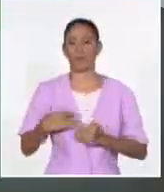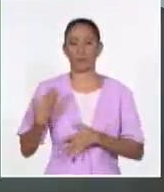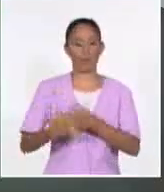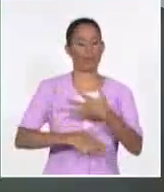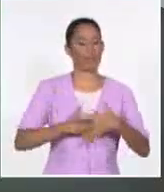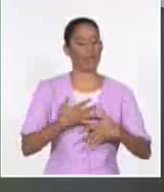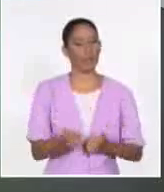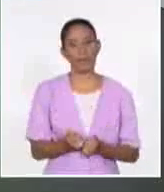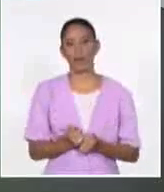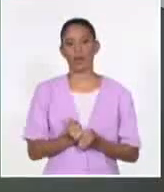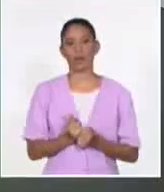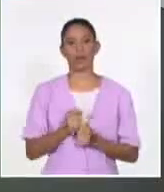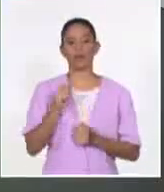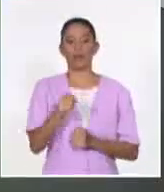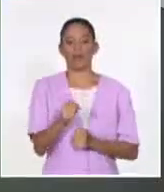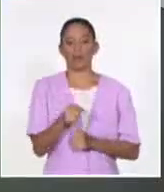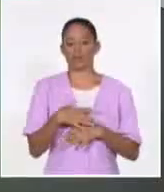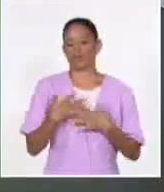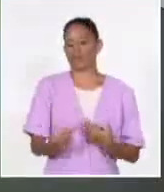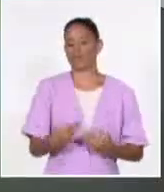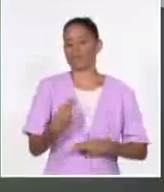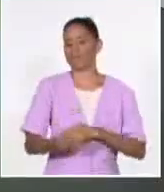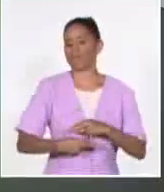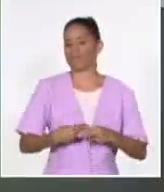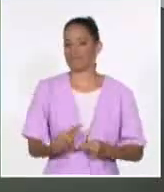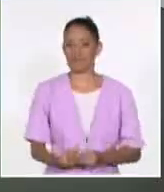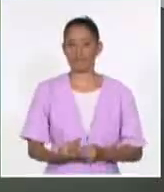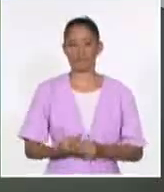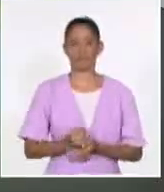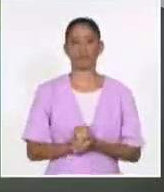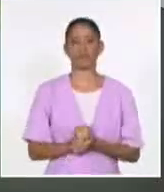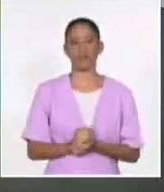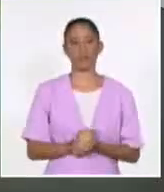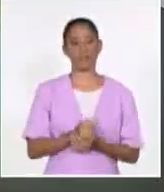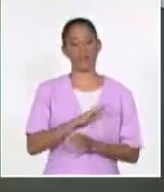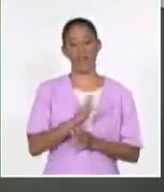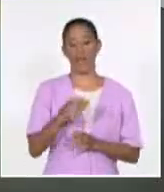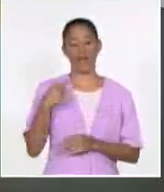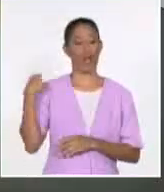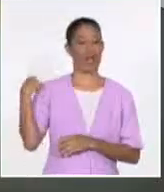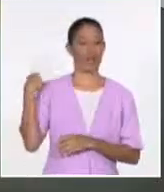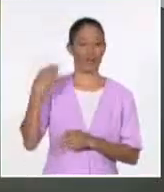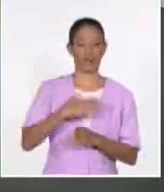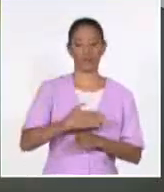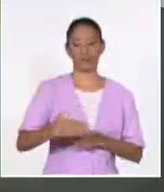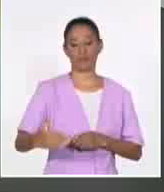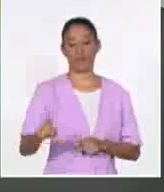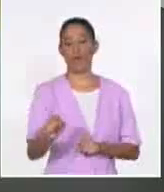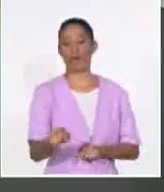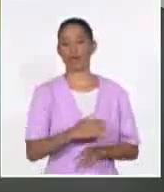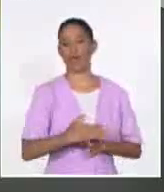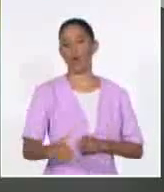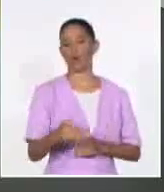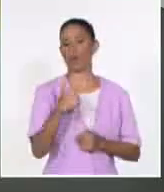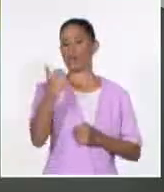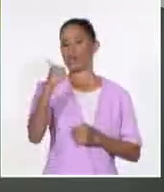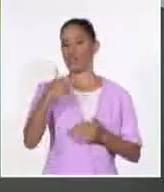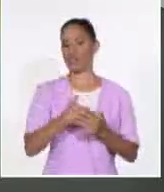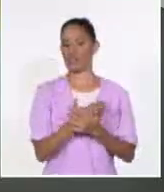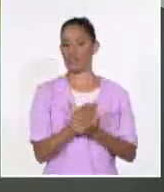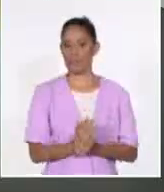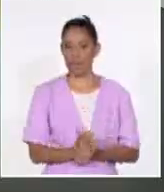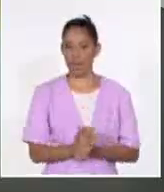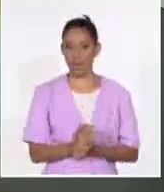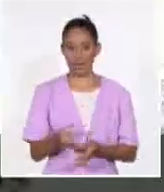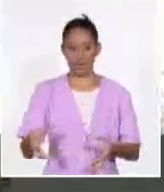se refiere a esta última embestida que lleva ya hoy 10 días, sino que es la conclusión de un informe exhaustivo de una comisión